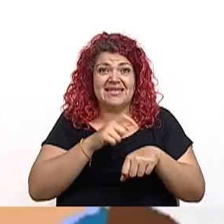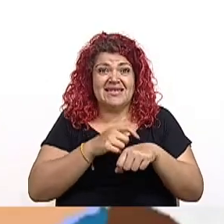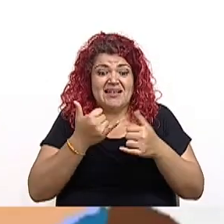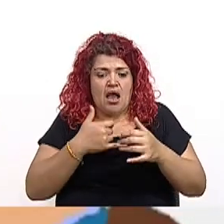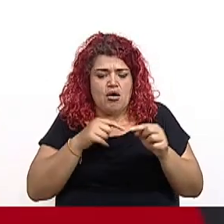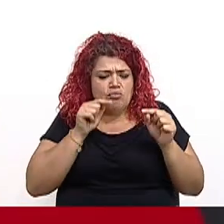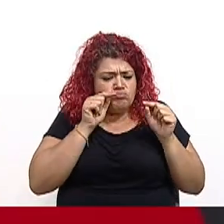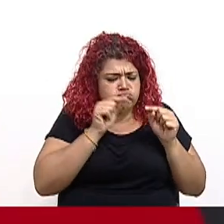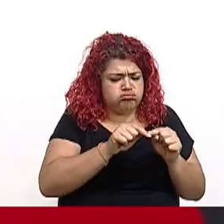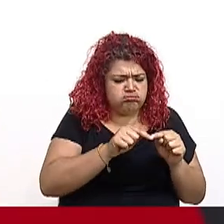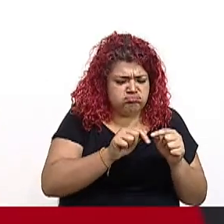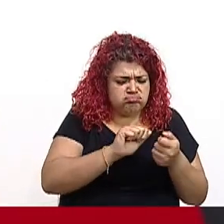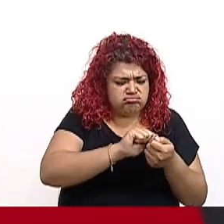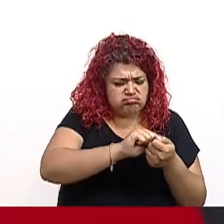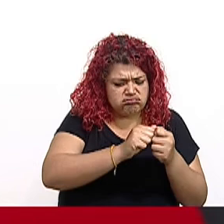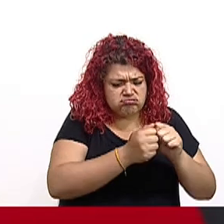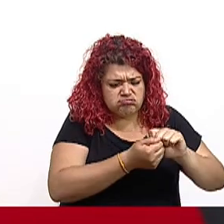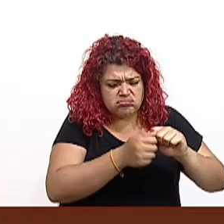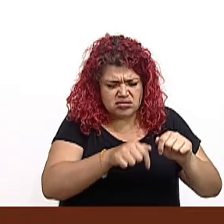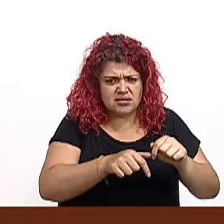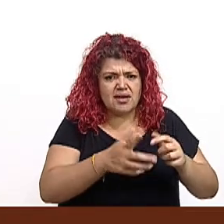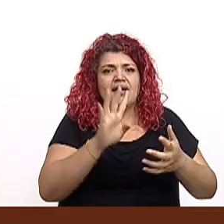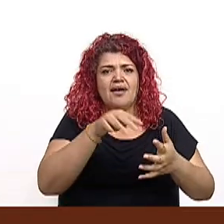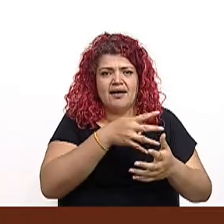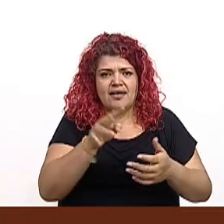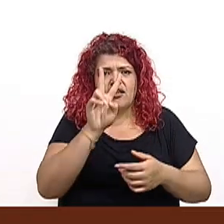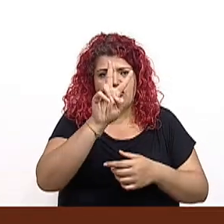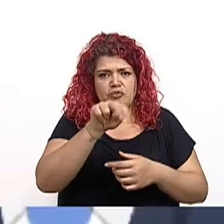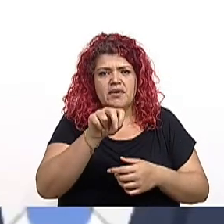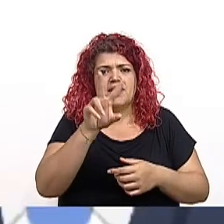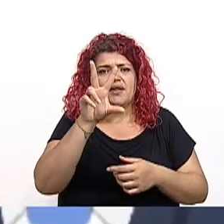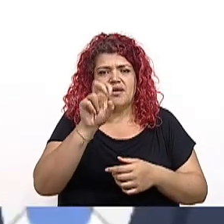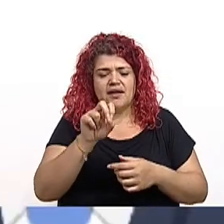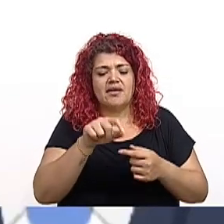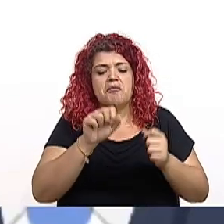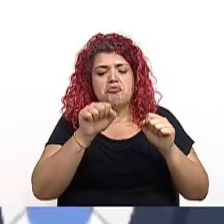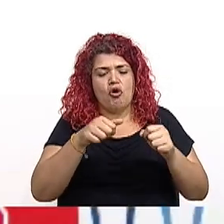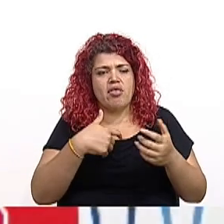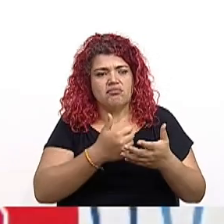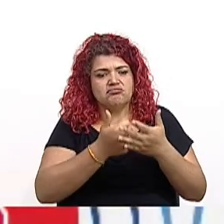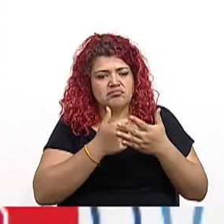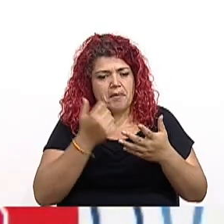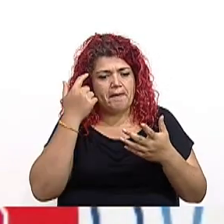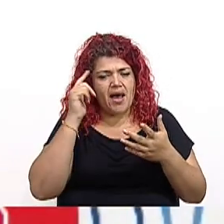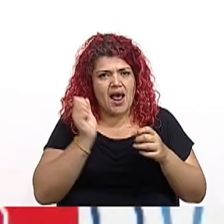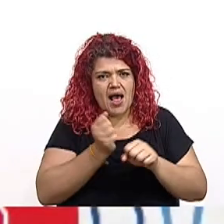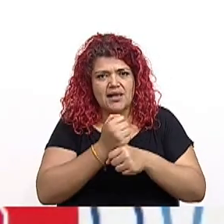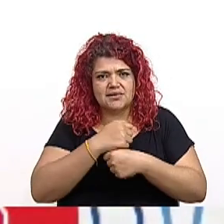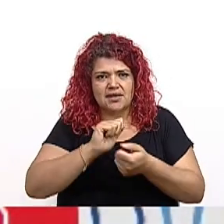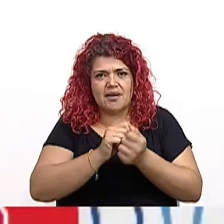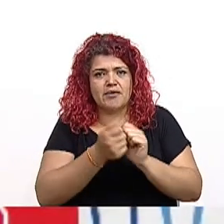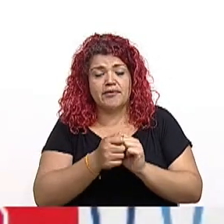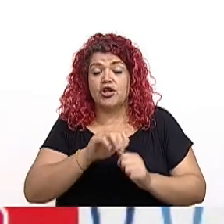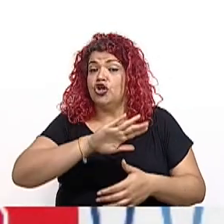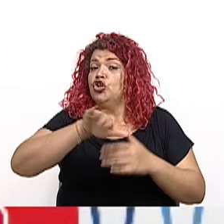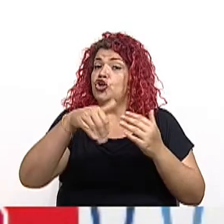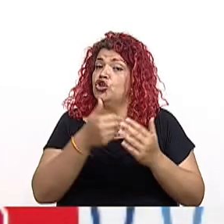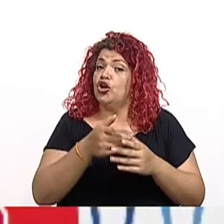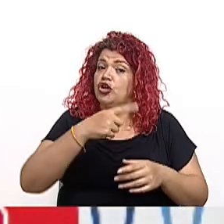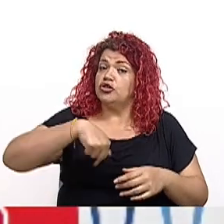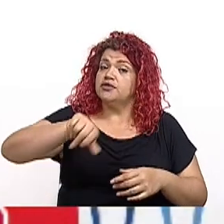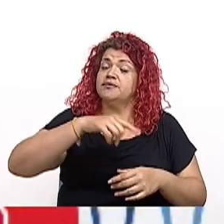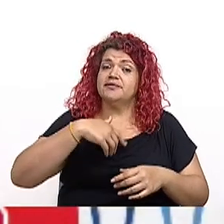un punto de inflexión y la Agenda 2030 puede ser un instrumento para ello. Todos y todas tenemos